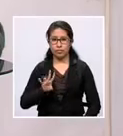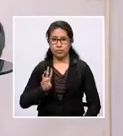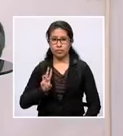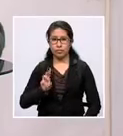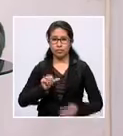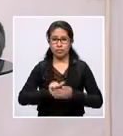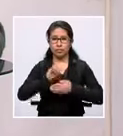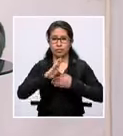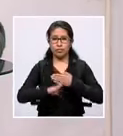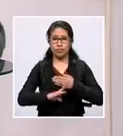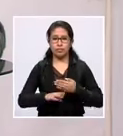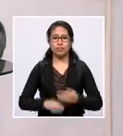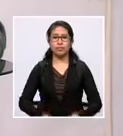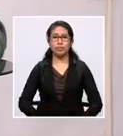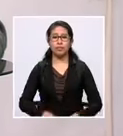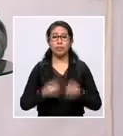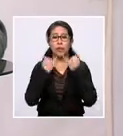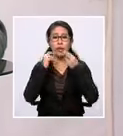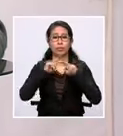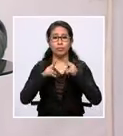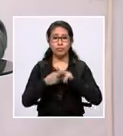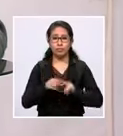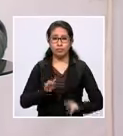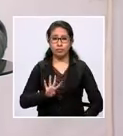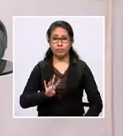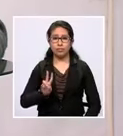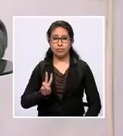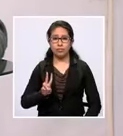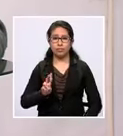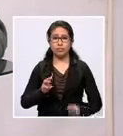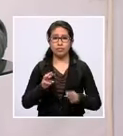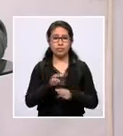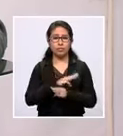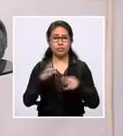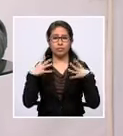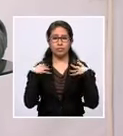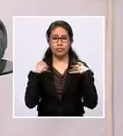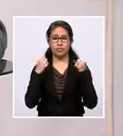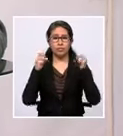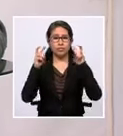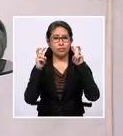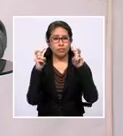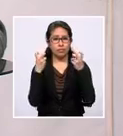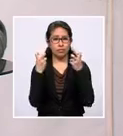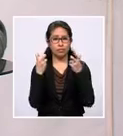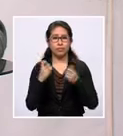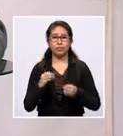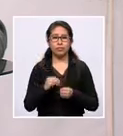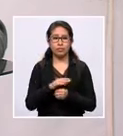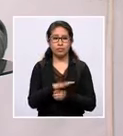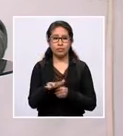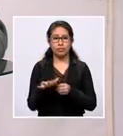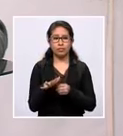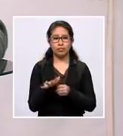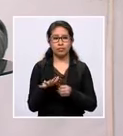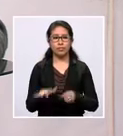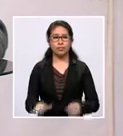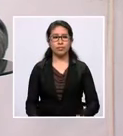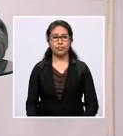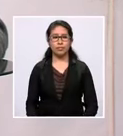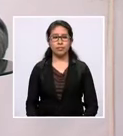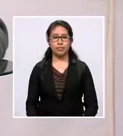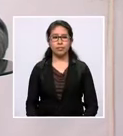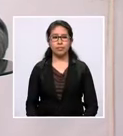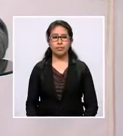el reporte número 42 del ministerio de salud con relación a la situación del cob y 19 en el país